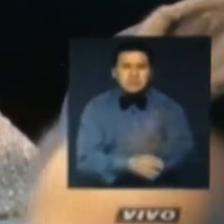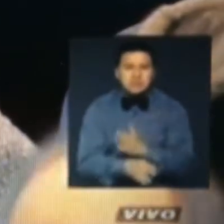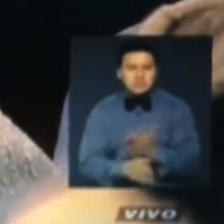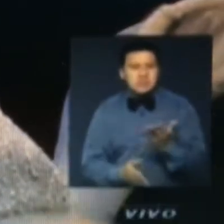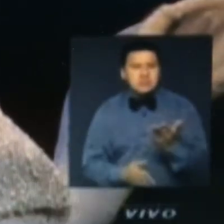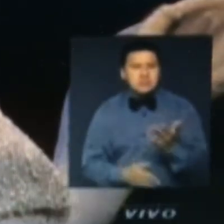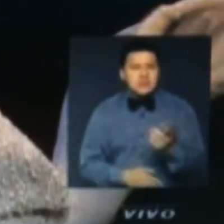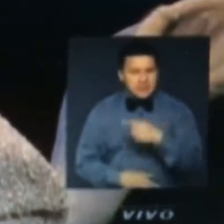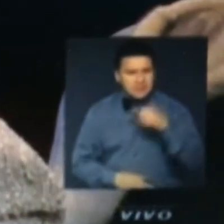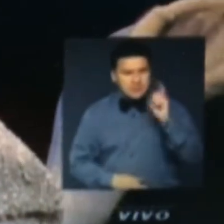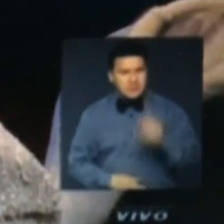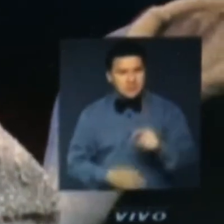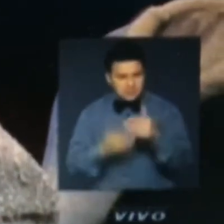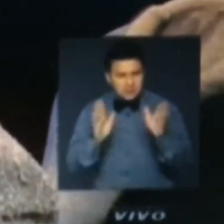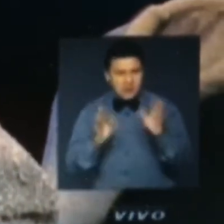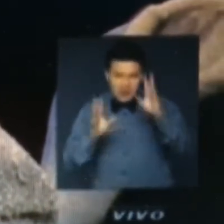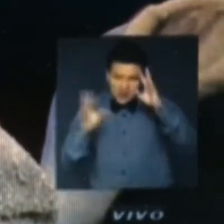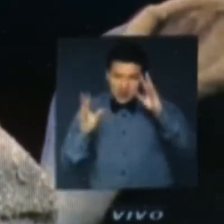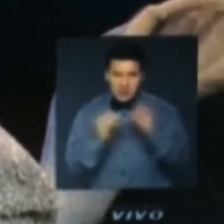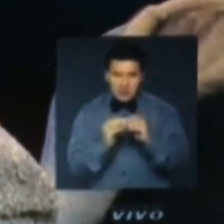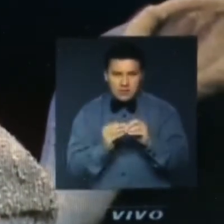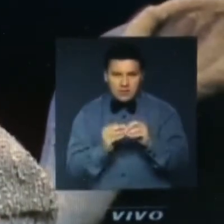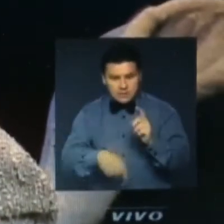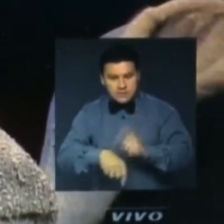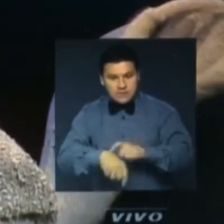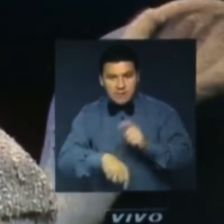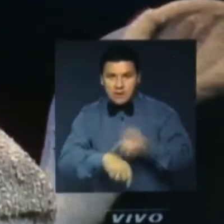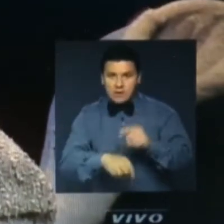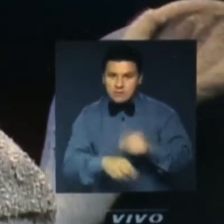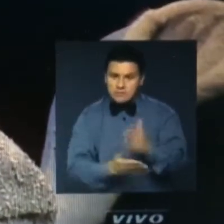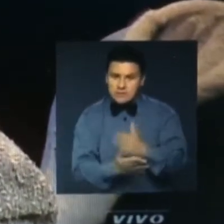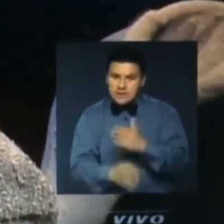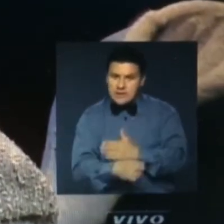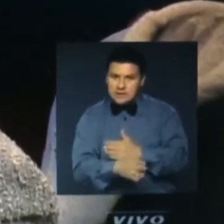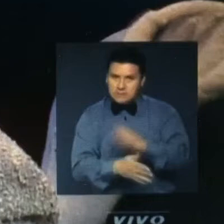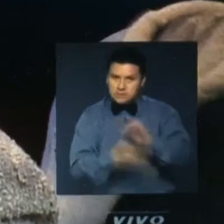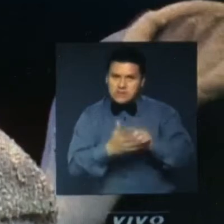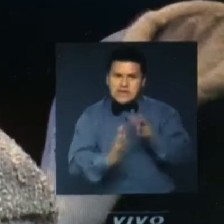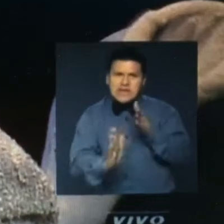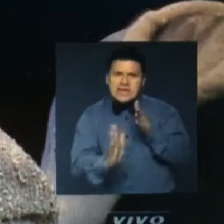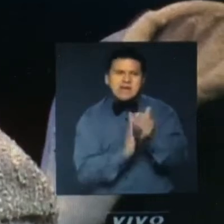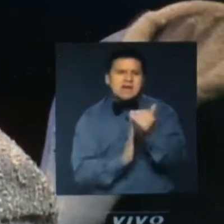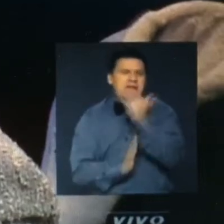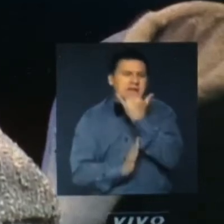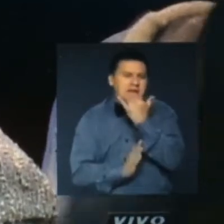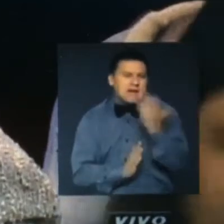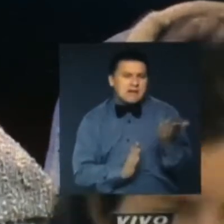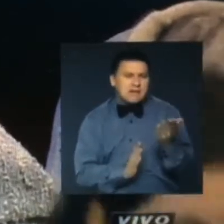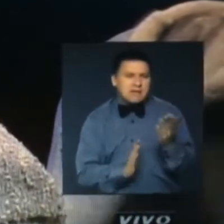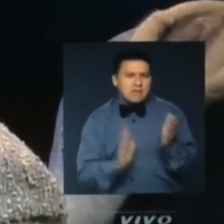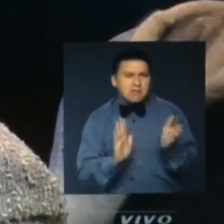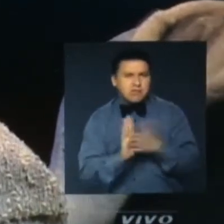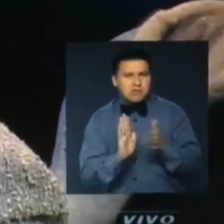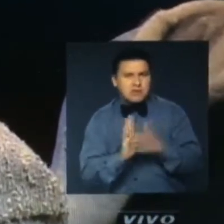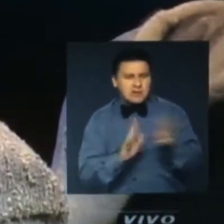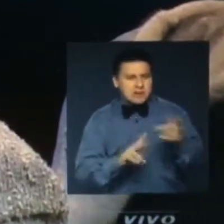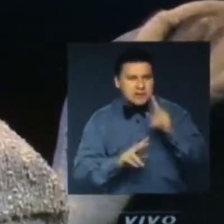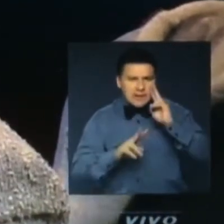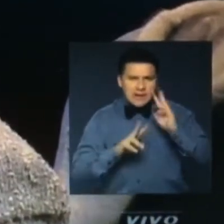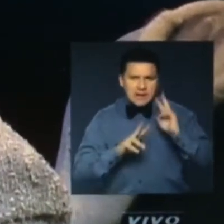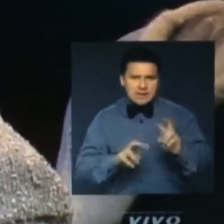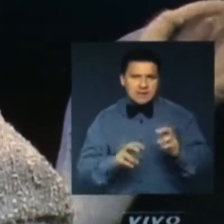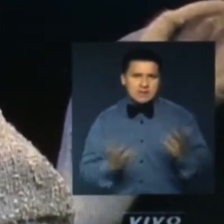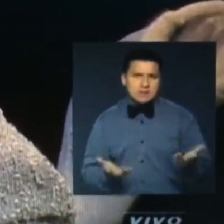lo que consideramos viable citarlos en el menor tiempo posible para que informen sobre los resultados de estas